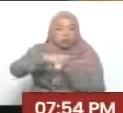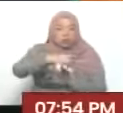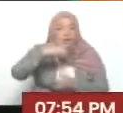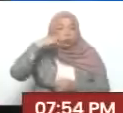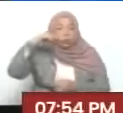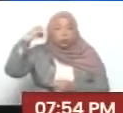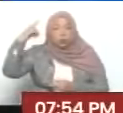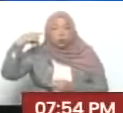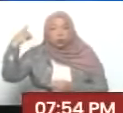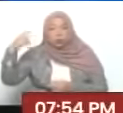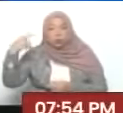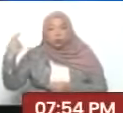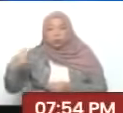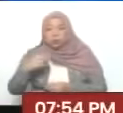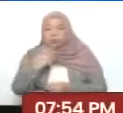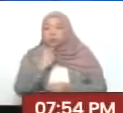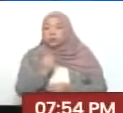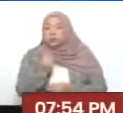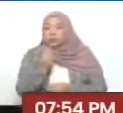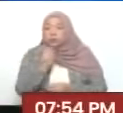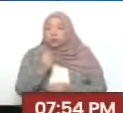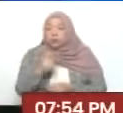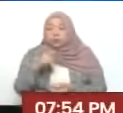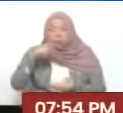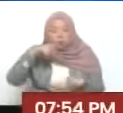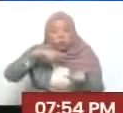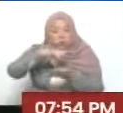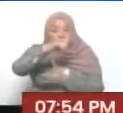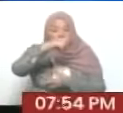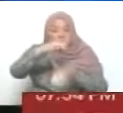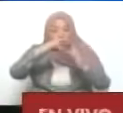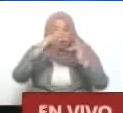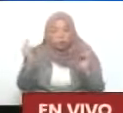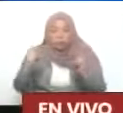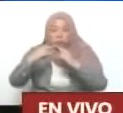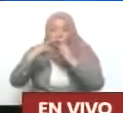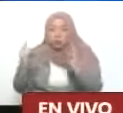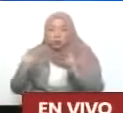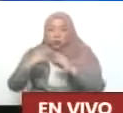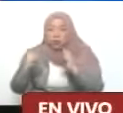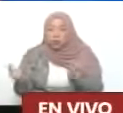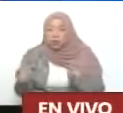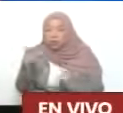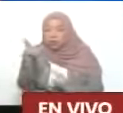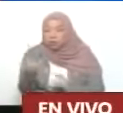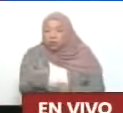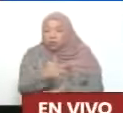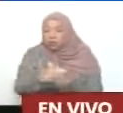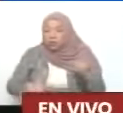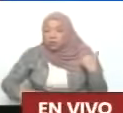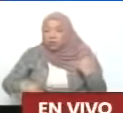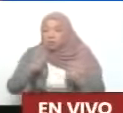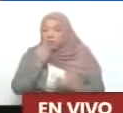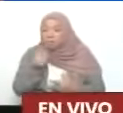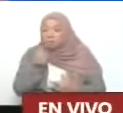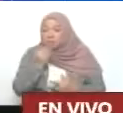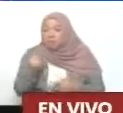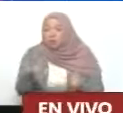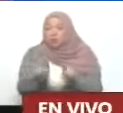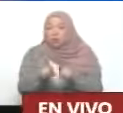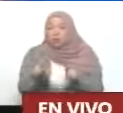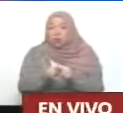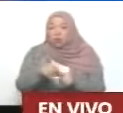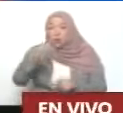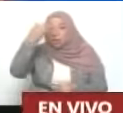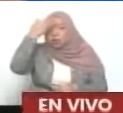están bombardeando. Por hecho, ¿tuviera ahí Cristo en esas tiendas de campaña? Netanyahu es el Herodes de esta época, que bombardea